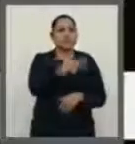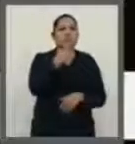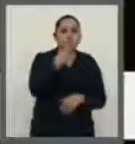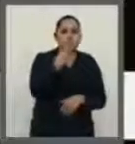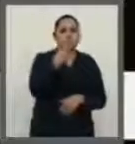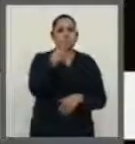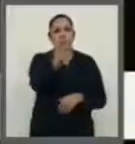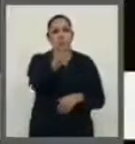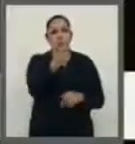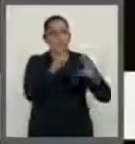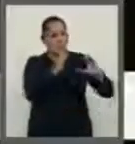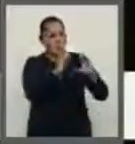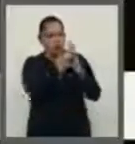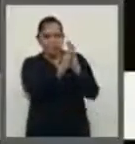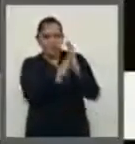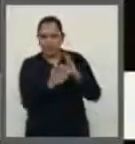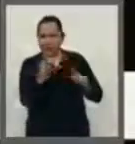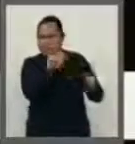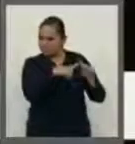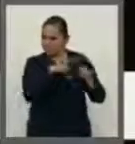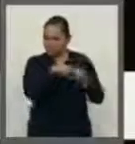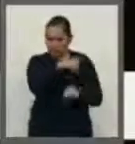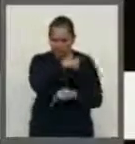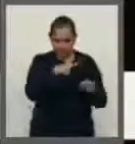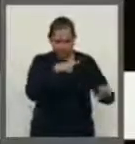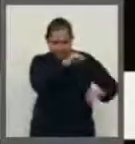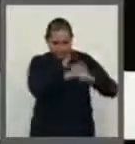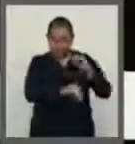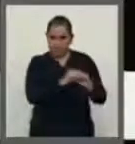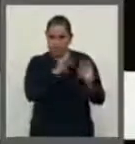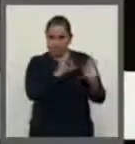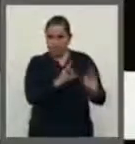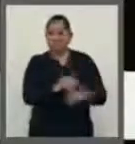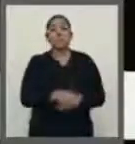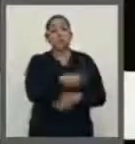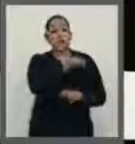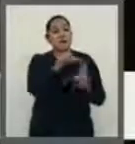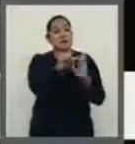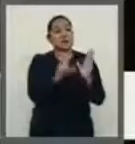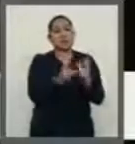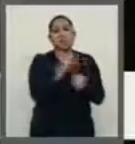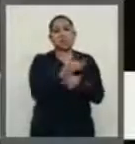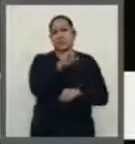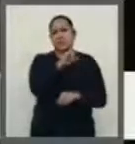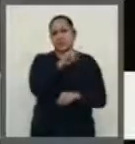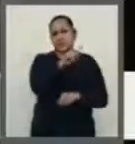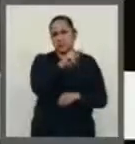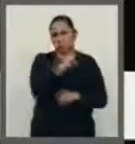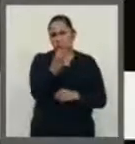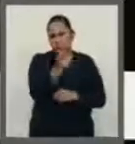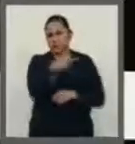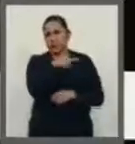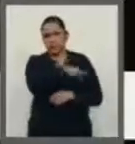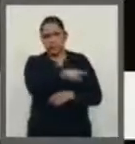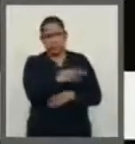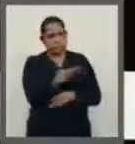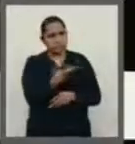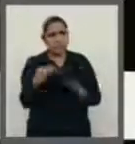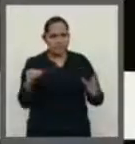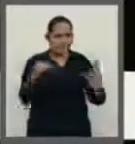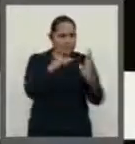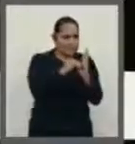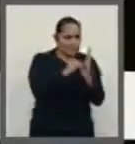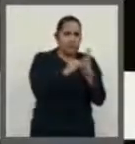egresos aprobados. El tercero transitorio agrega algunos requisitos que debe cumplir la